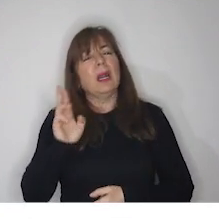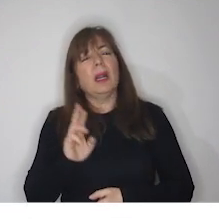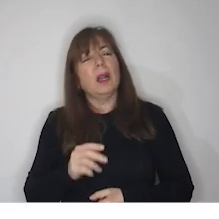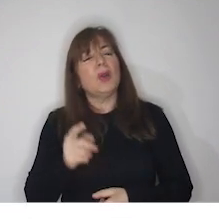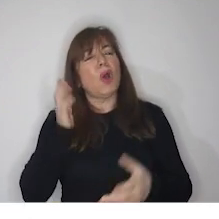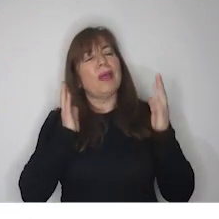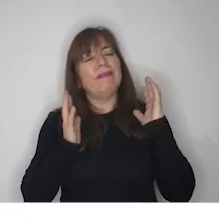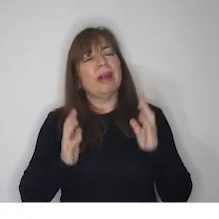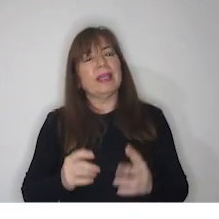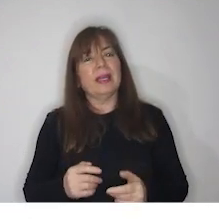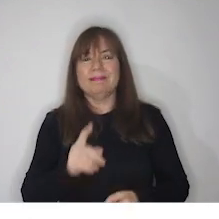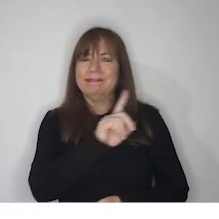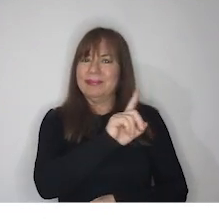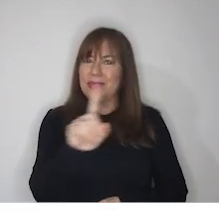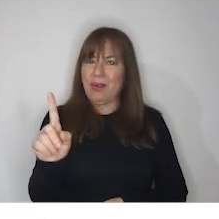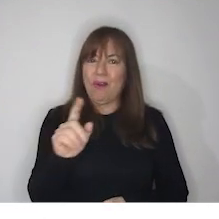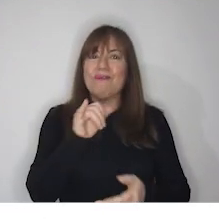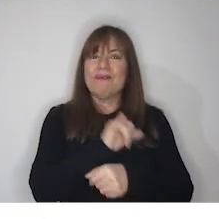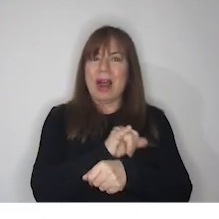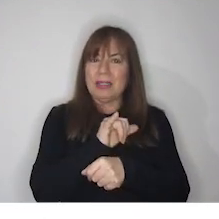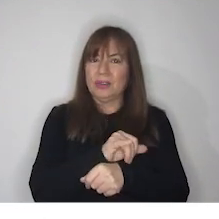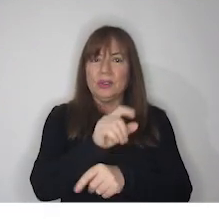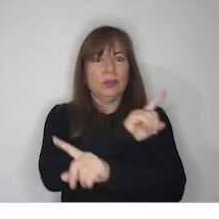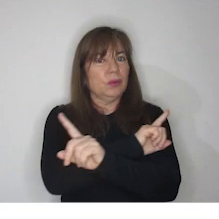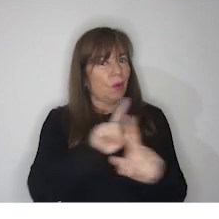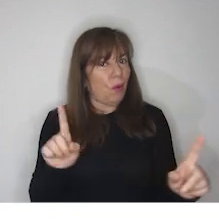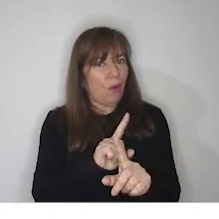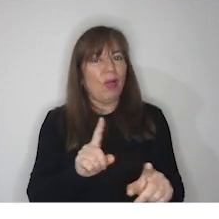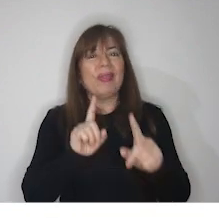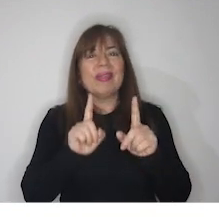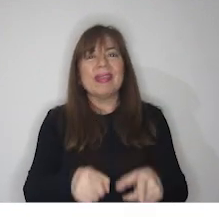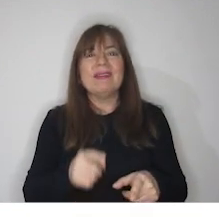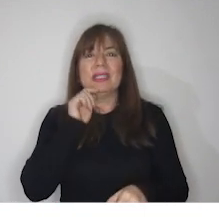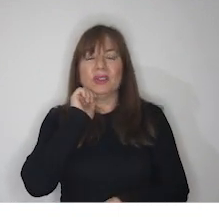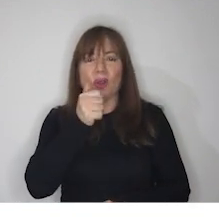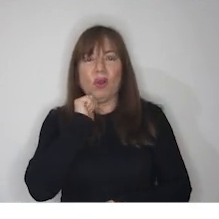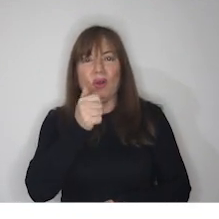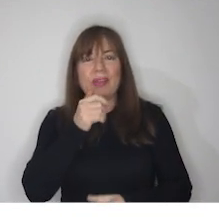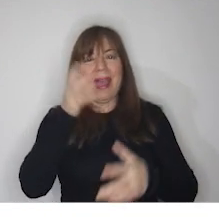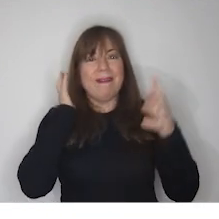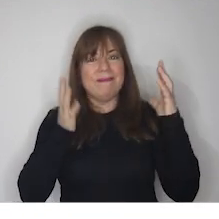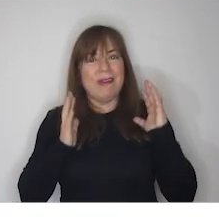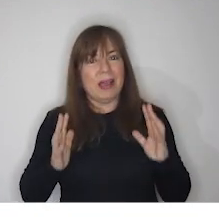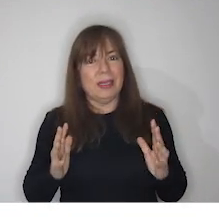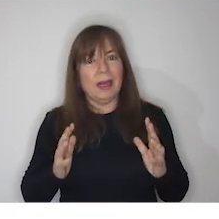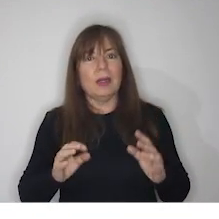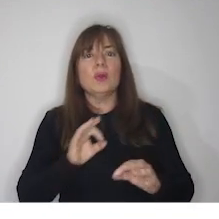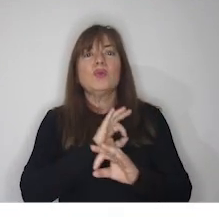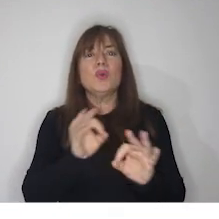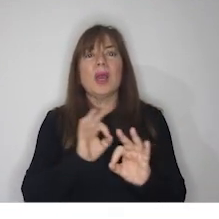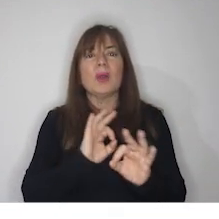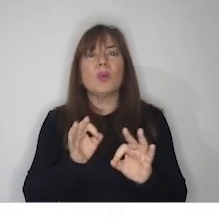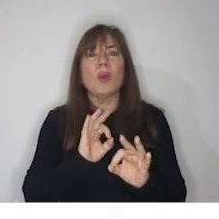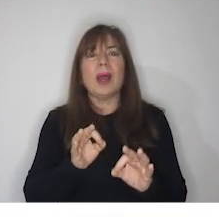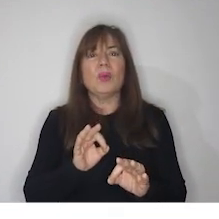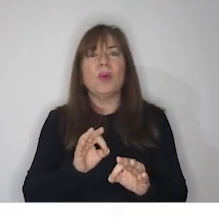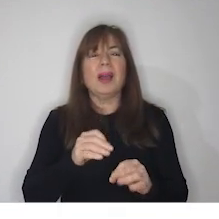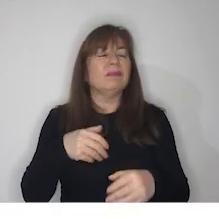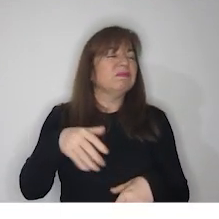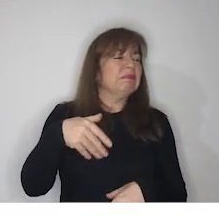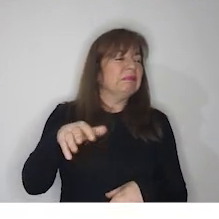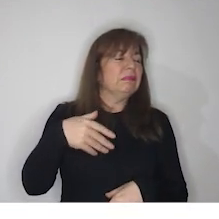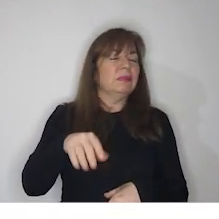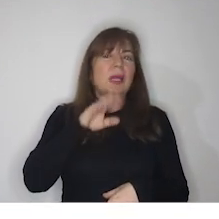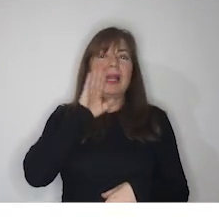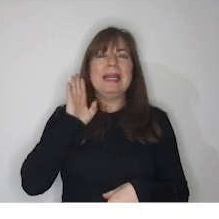no debes bañarte. Esto es incorrecto ya que debes bañarte todos los días, nunca debes omitir la higiene durante tu